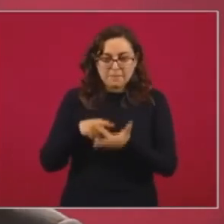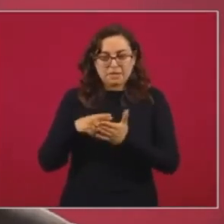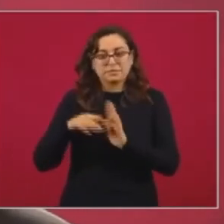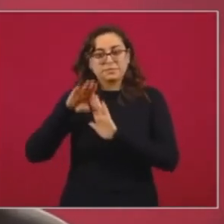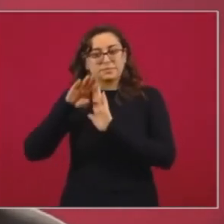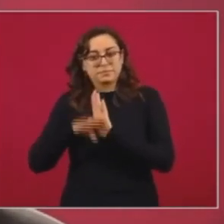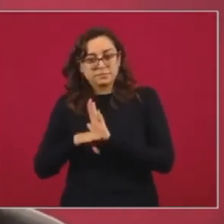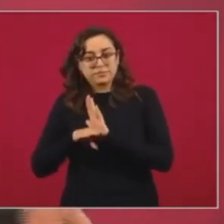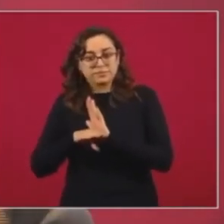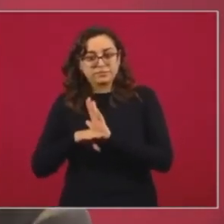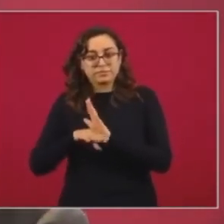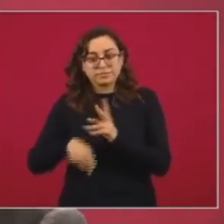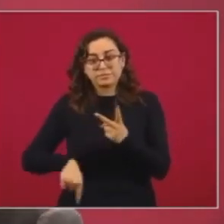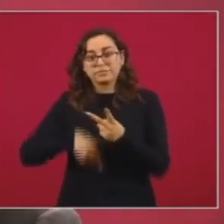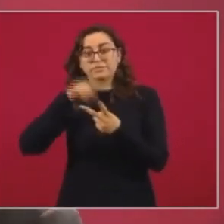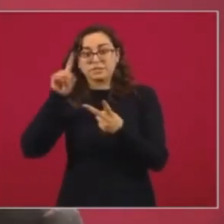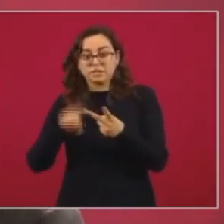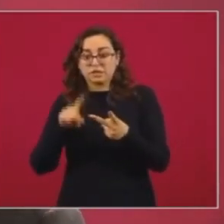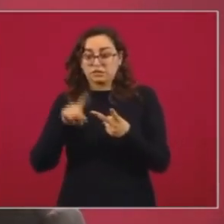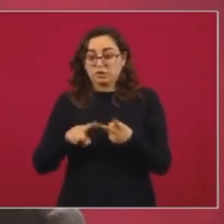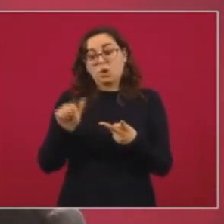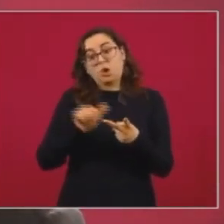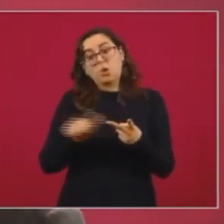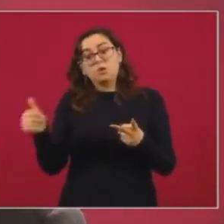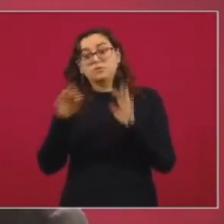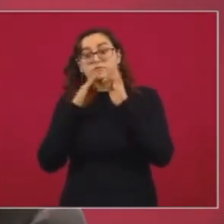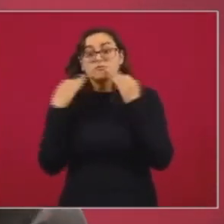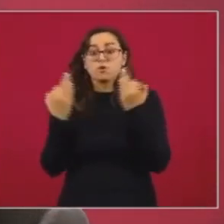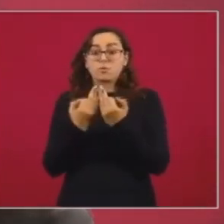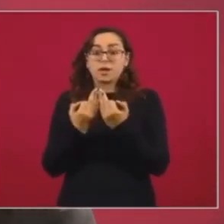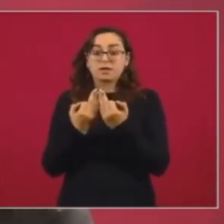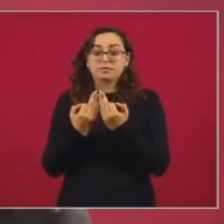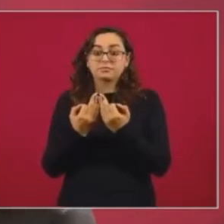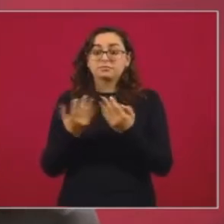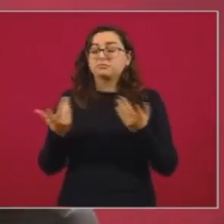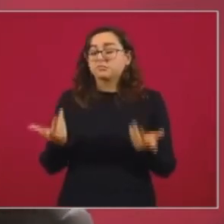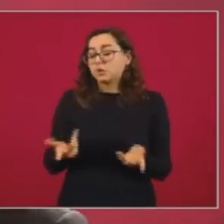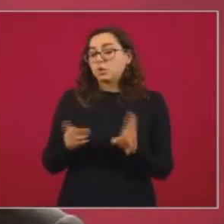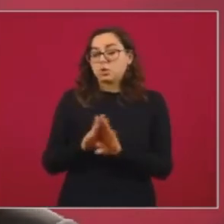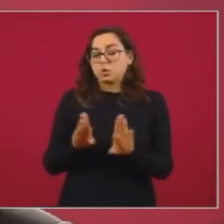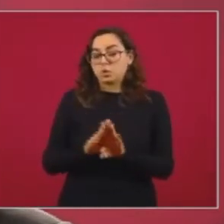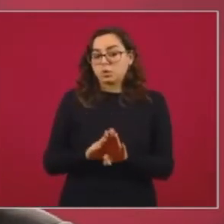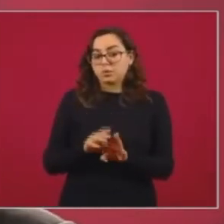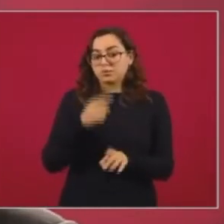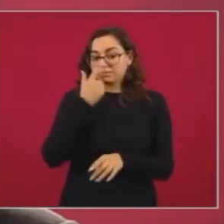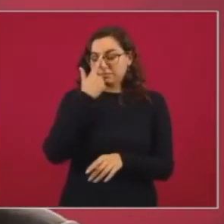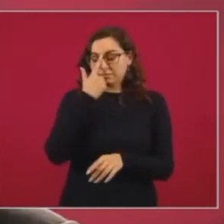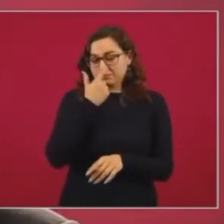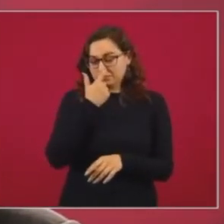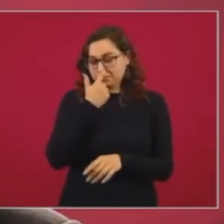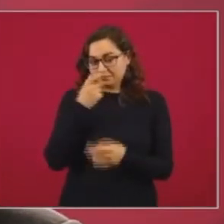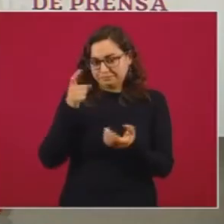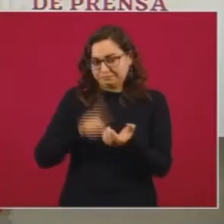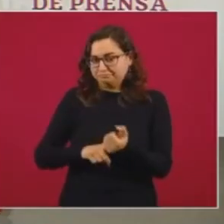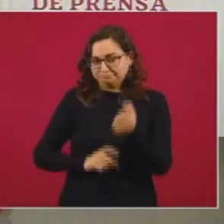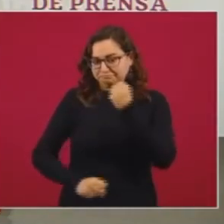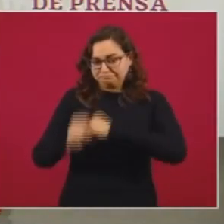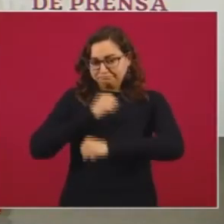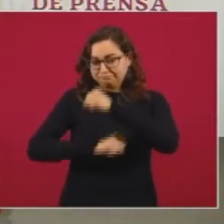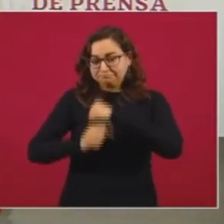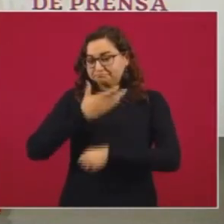de modificar en forma acelerada esa realidad, por ejemplo, y esto es algo que se sabe ocurre en la práctica del